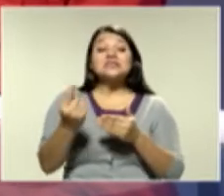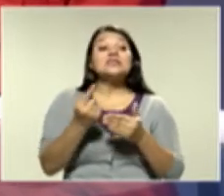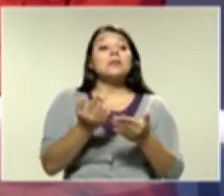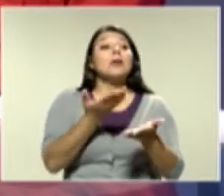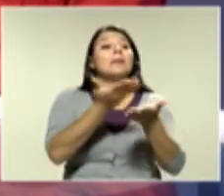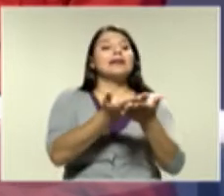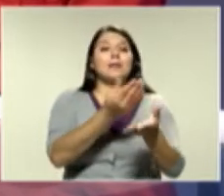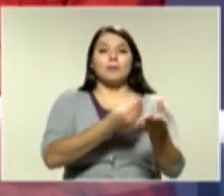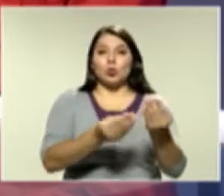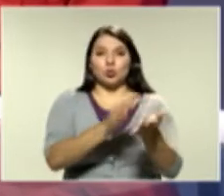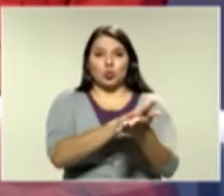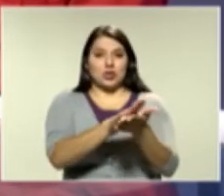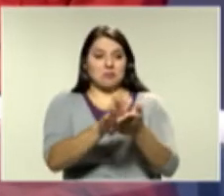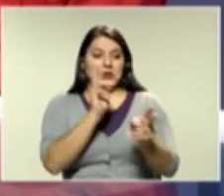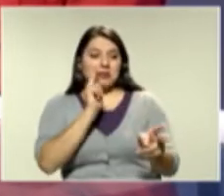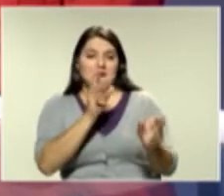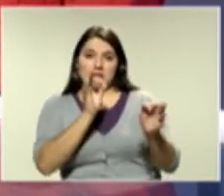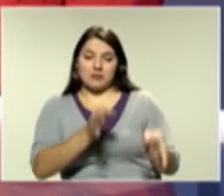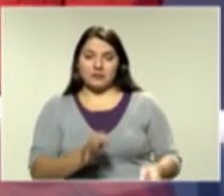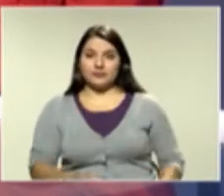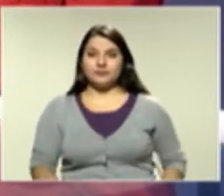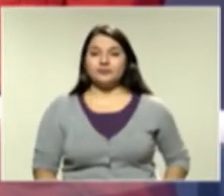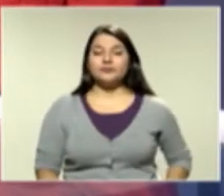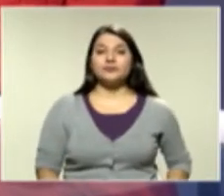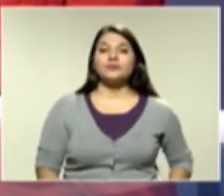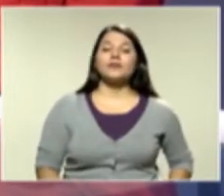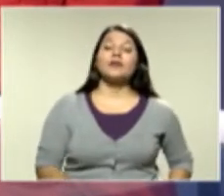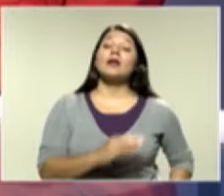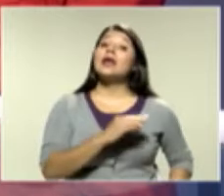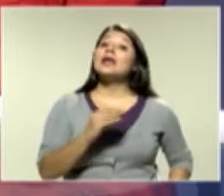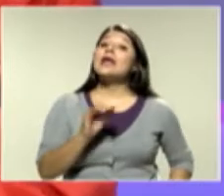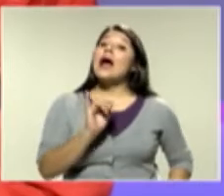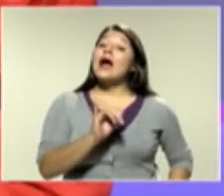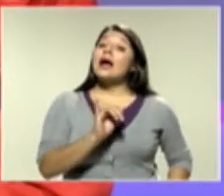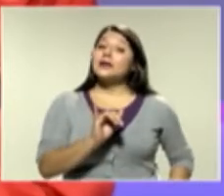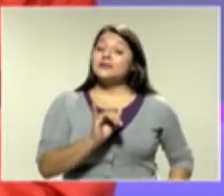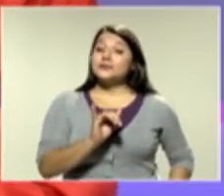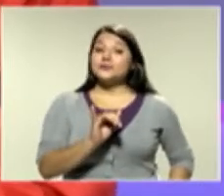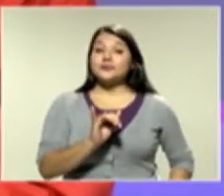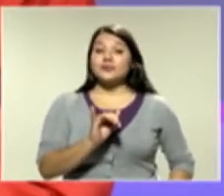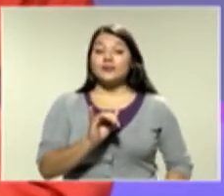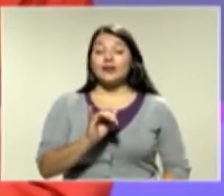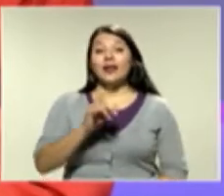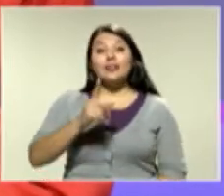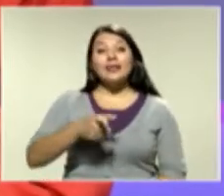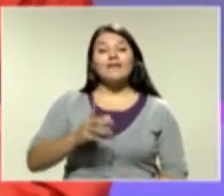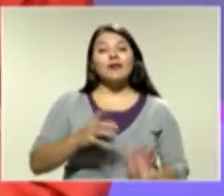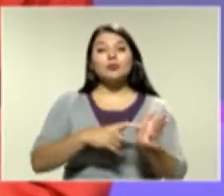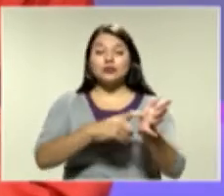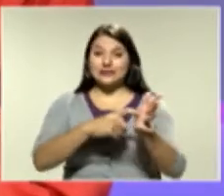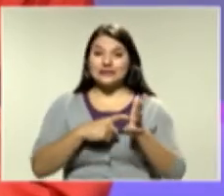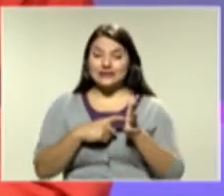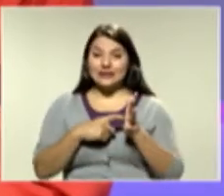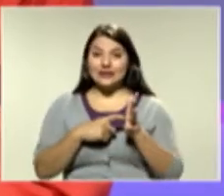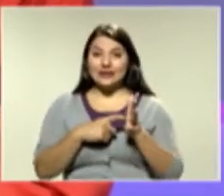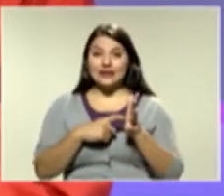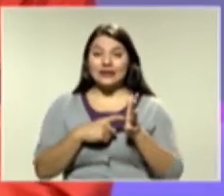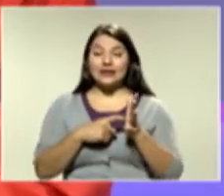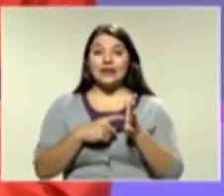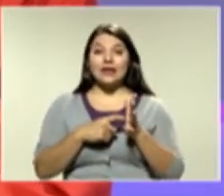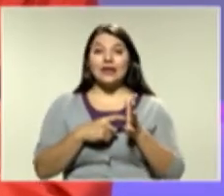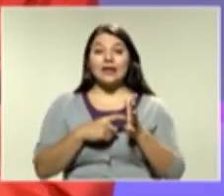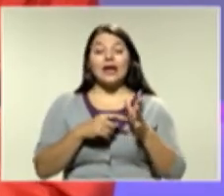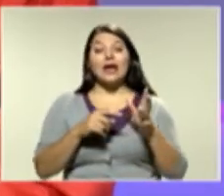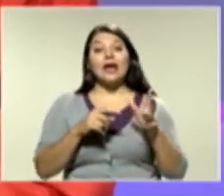una forma atractiva, ¿verdad? Y en eso sí deberíamos de exigirle al